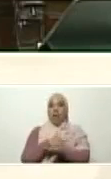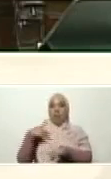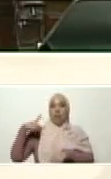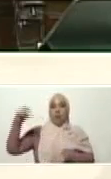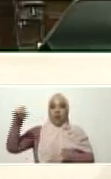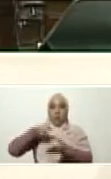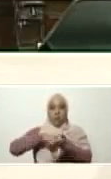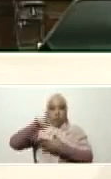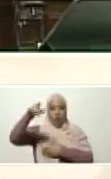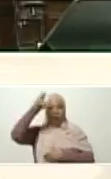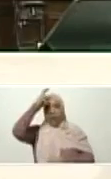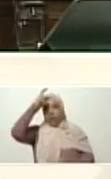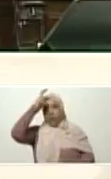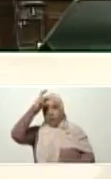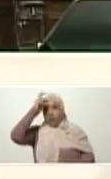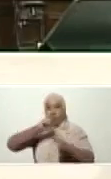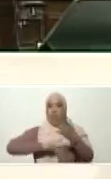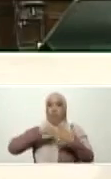plan de crecimiento económico